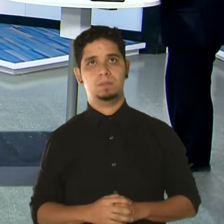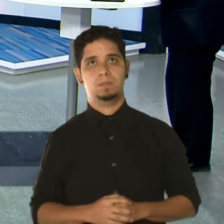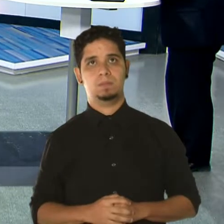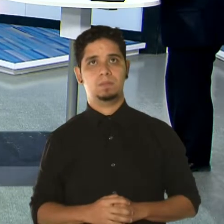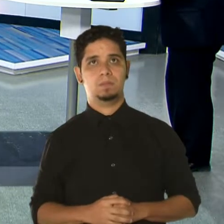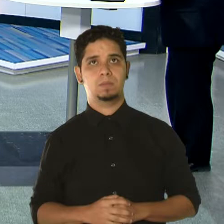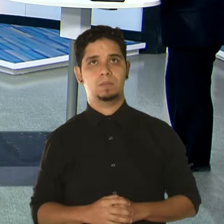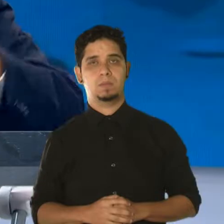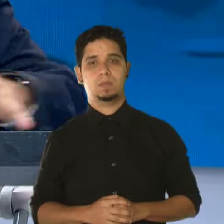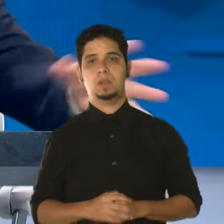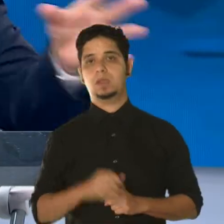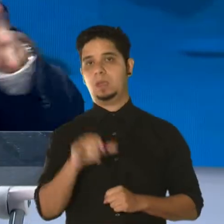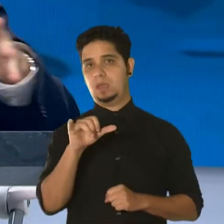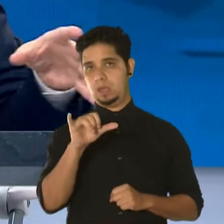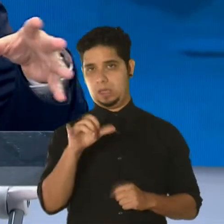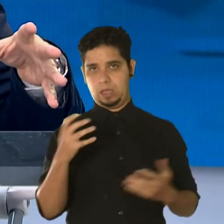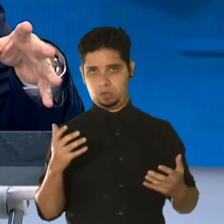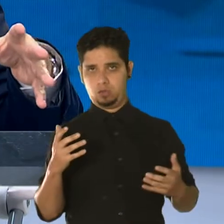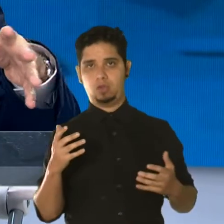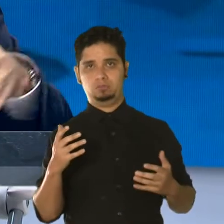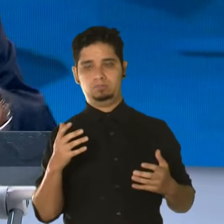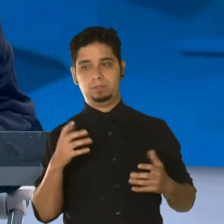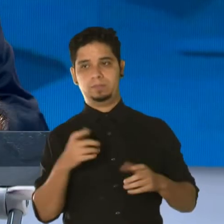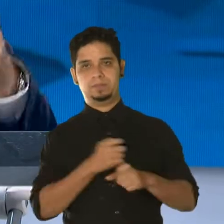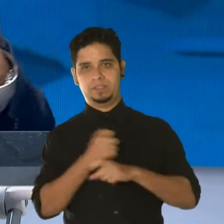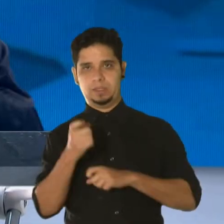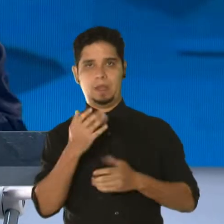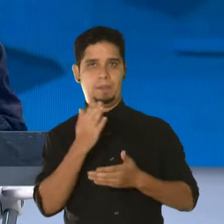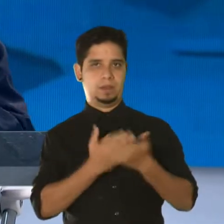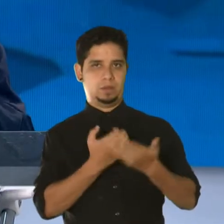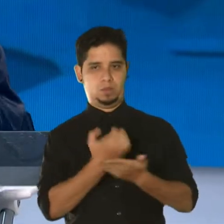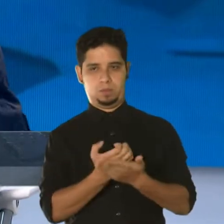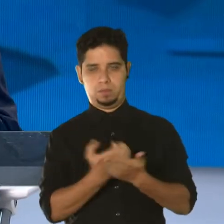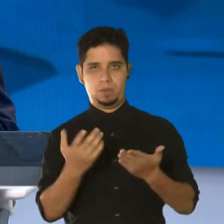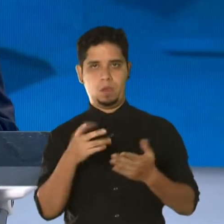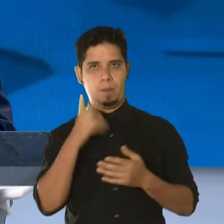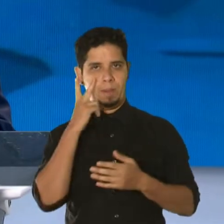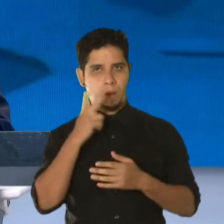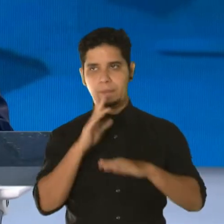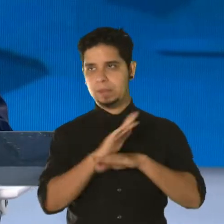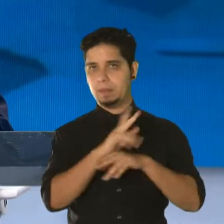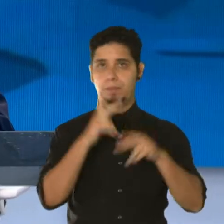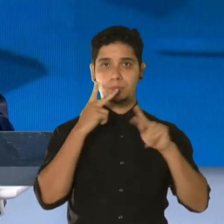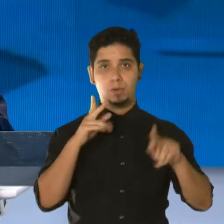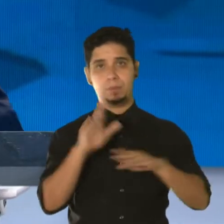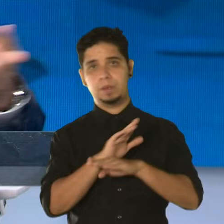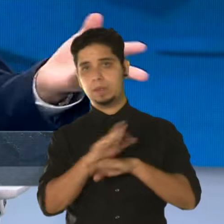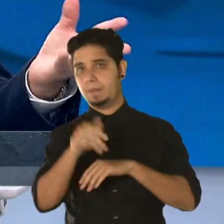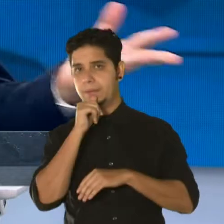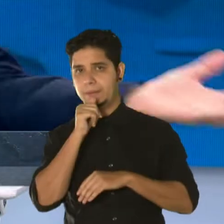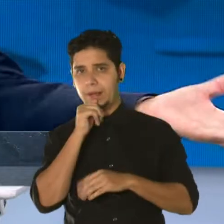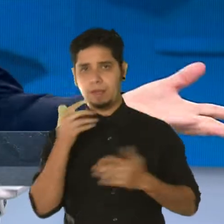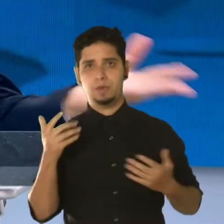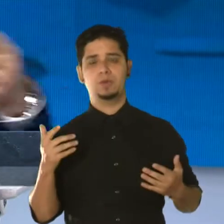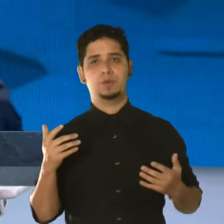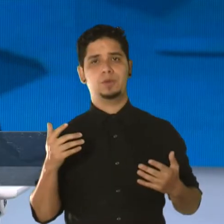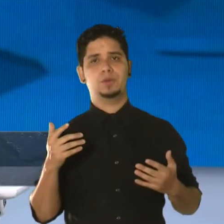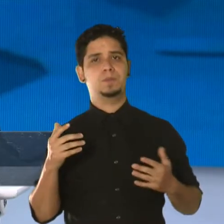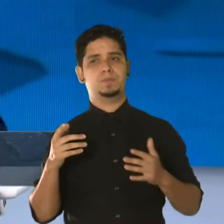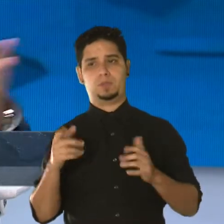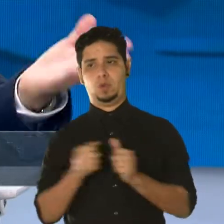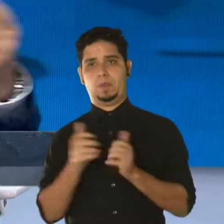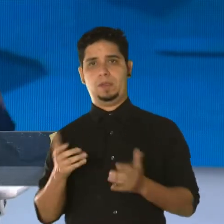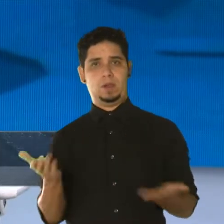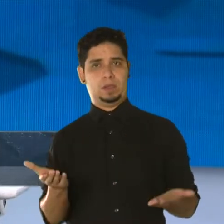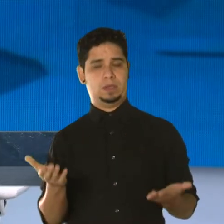cambio, cómo tú reajustas tus recursos, ¿no? Y lo vemos en sector público, sector privado, compañeros que han estado